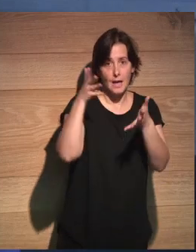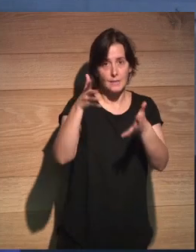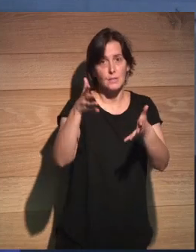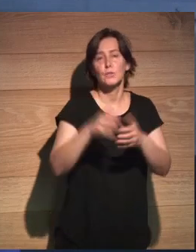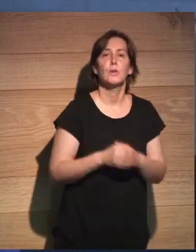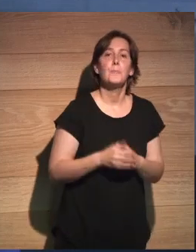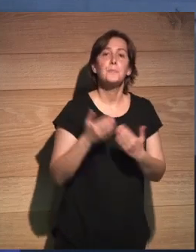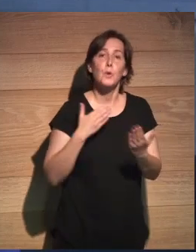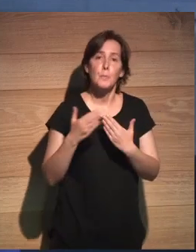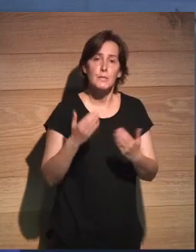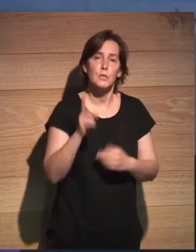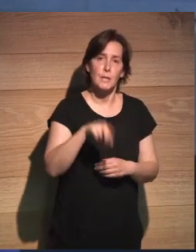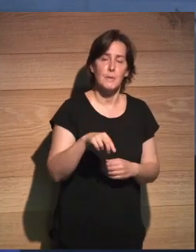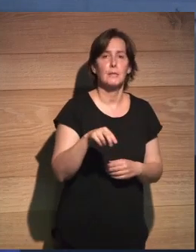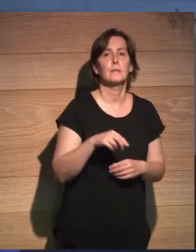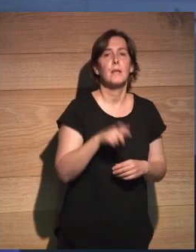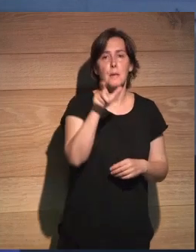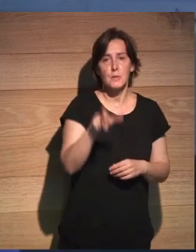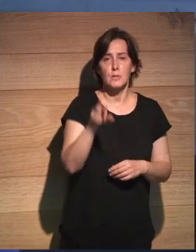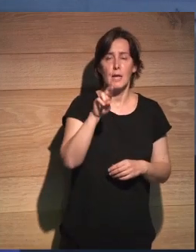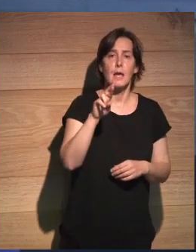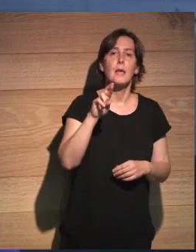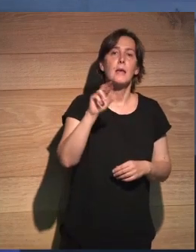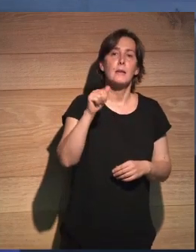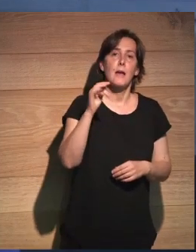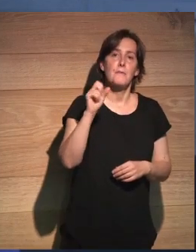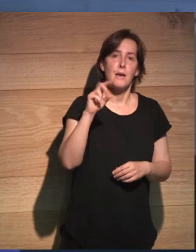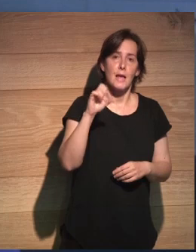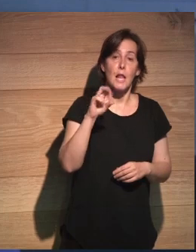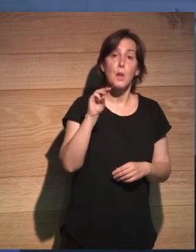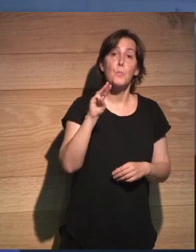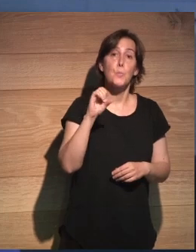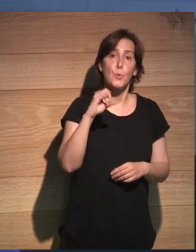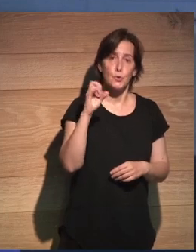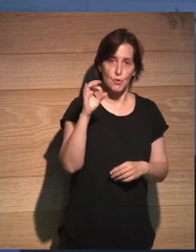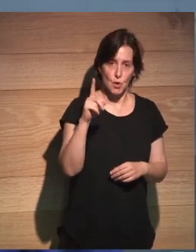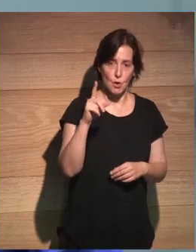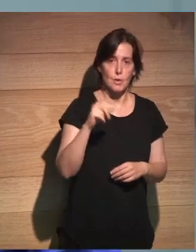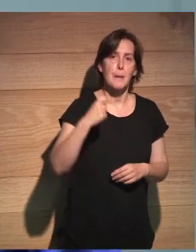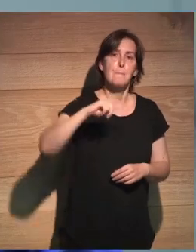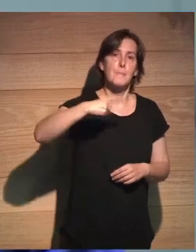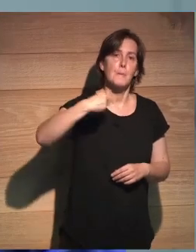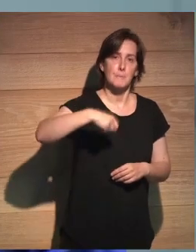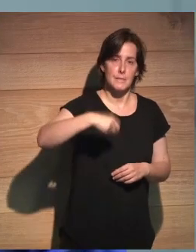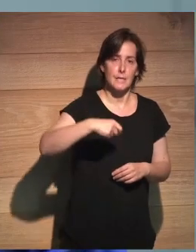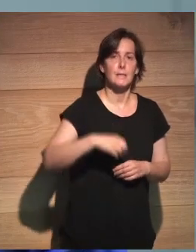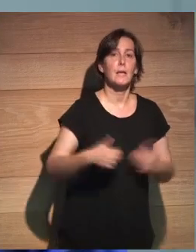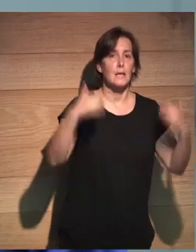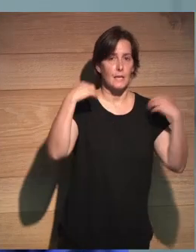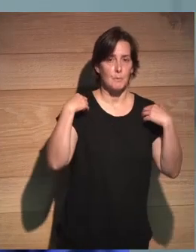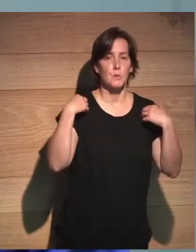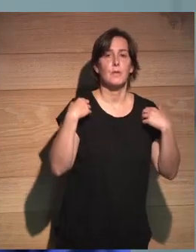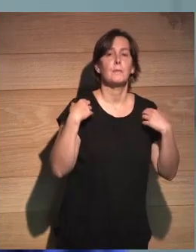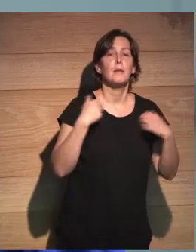Conversation y a Rafael Puyol, el primer presidente del comité y actual responsable de relaciones institucionales de la